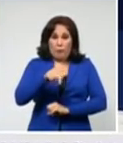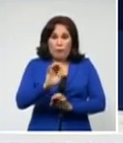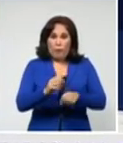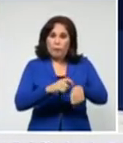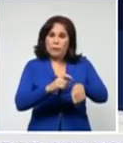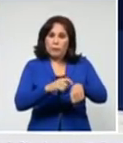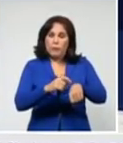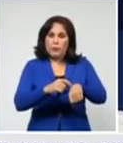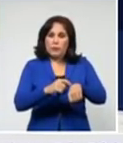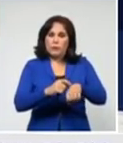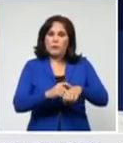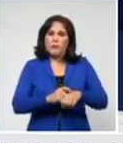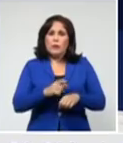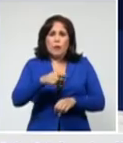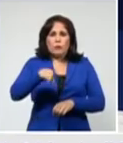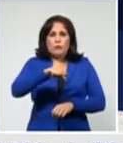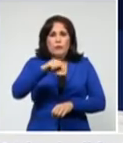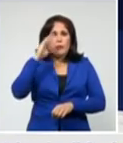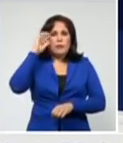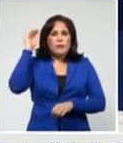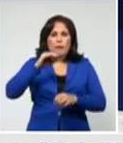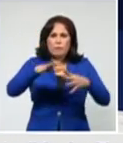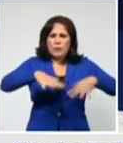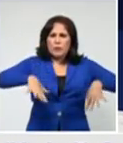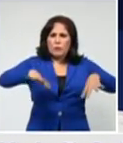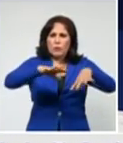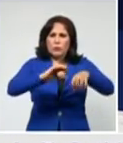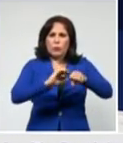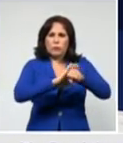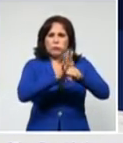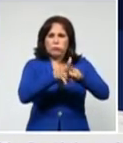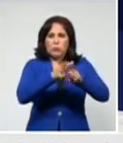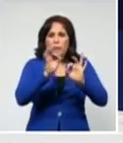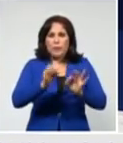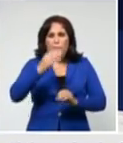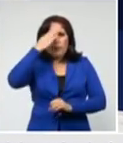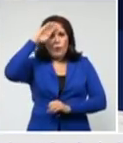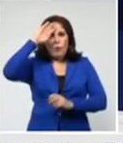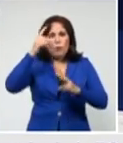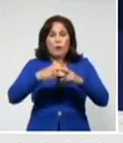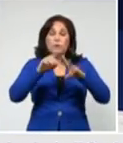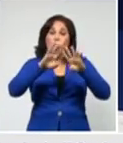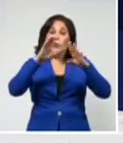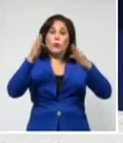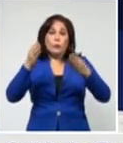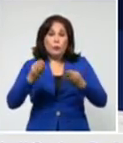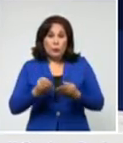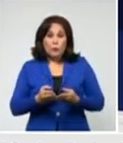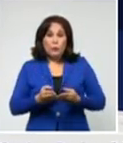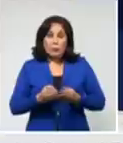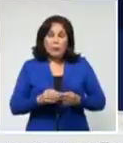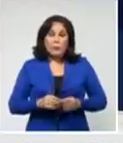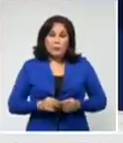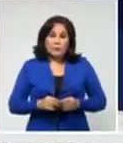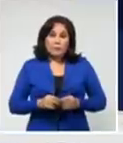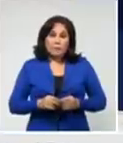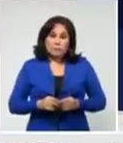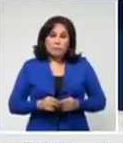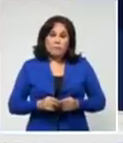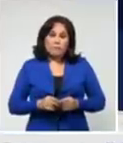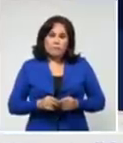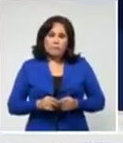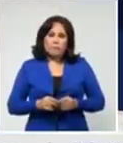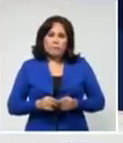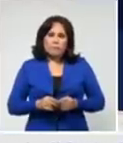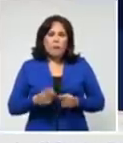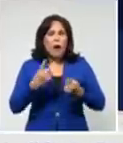una actualización de la situación de Cuba, de la situación del mundo, y realmente si algo